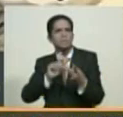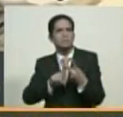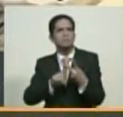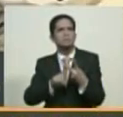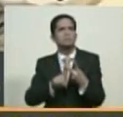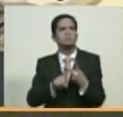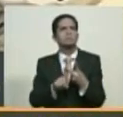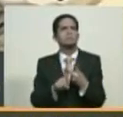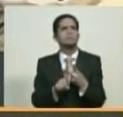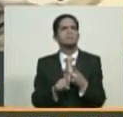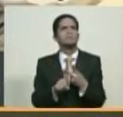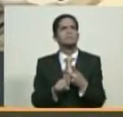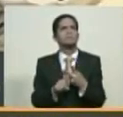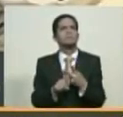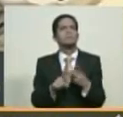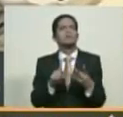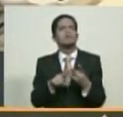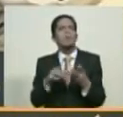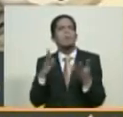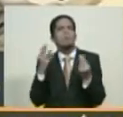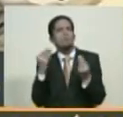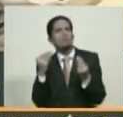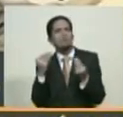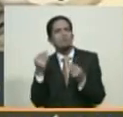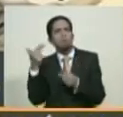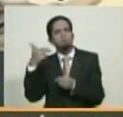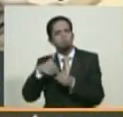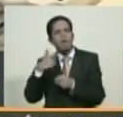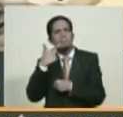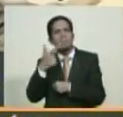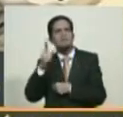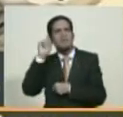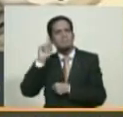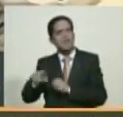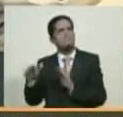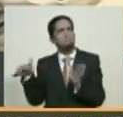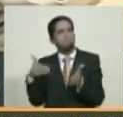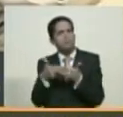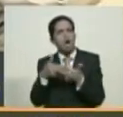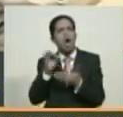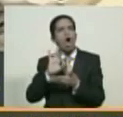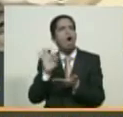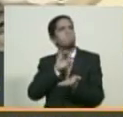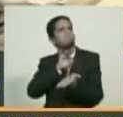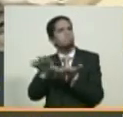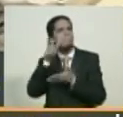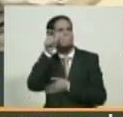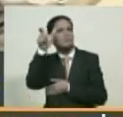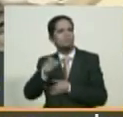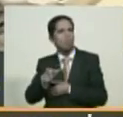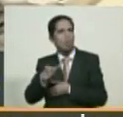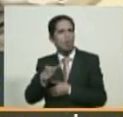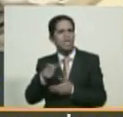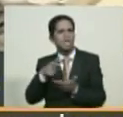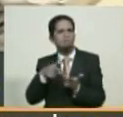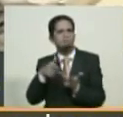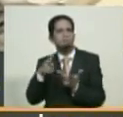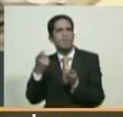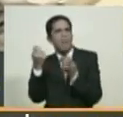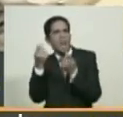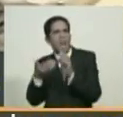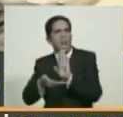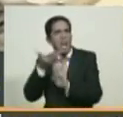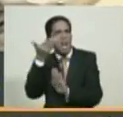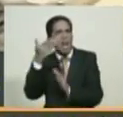desde entonces muchos negocios han dicho que han tenido que cerrar o reducir personal y el valor de muchos productos y del dólar